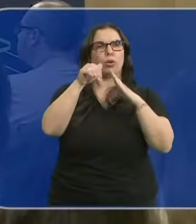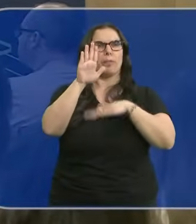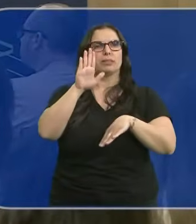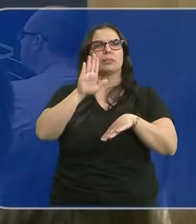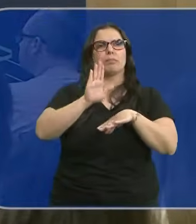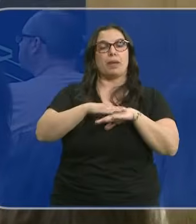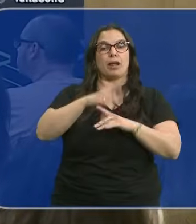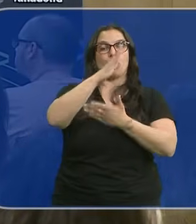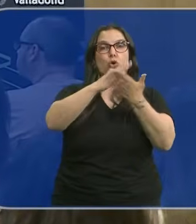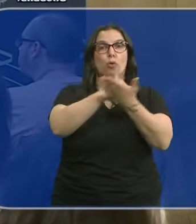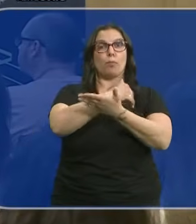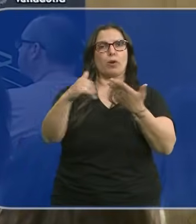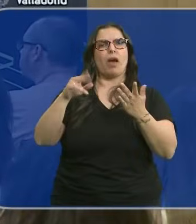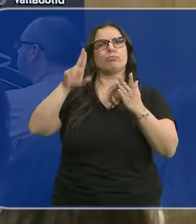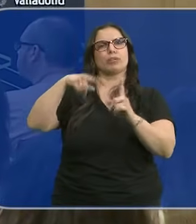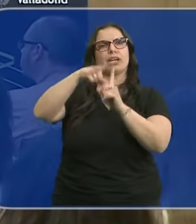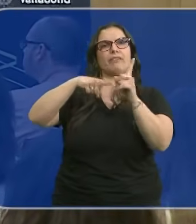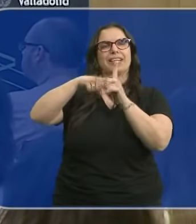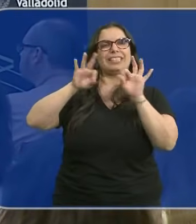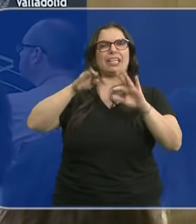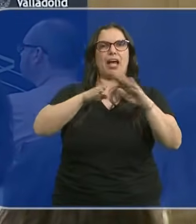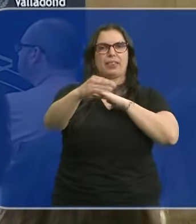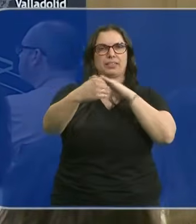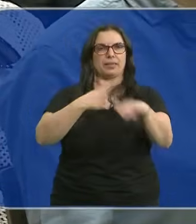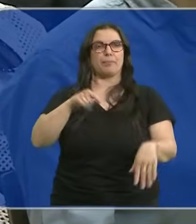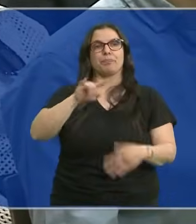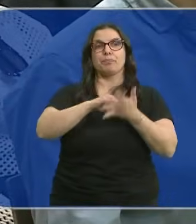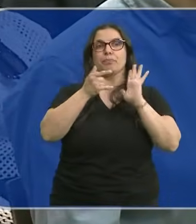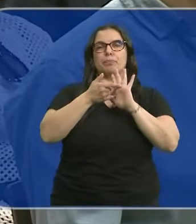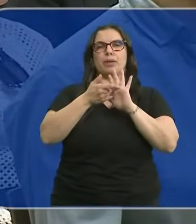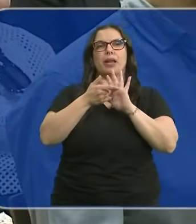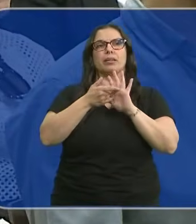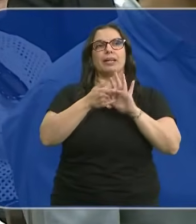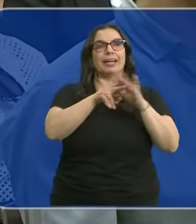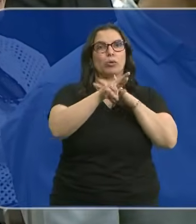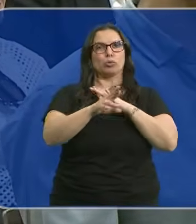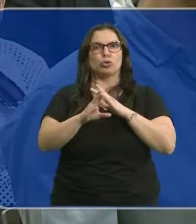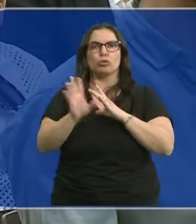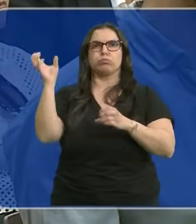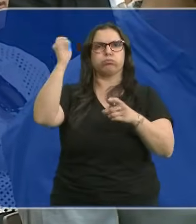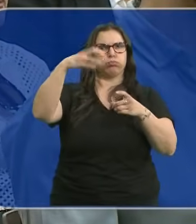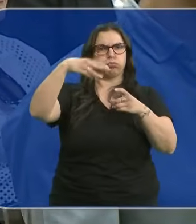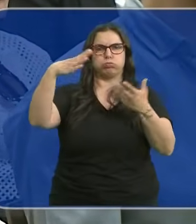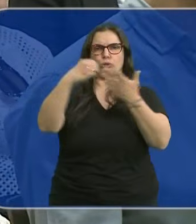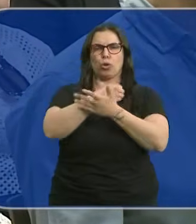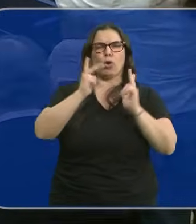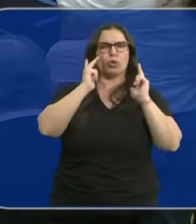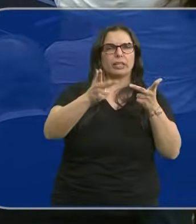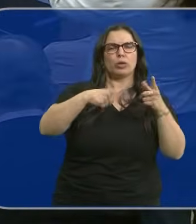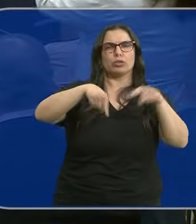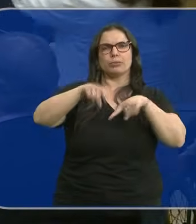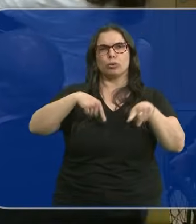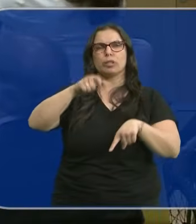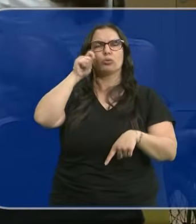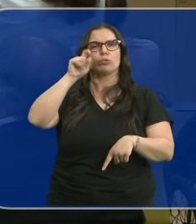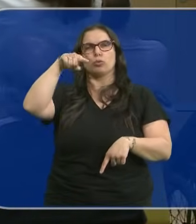para convertir a nuestra comunidad en referente de accesibilidad. Este plan ha conectado todos esos recursos, hoteleros, transporte, turismo